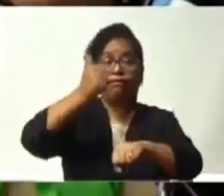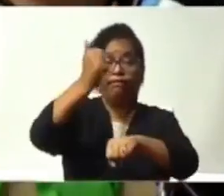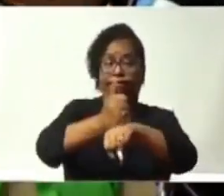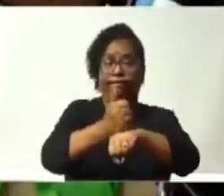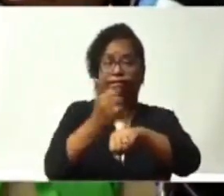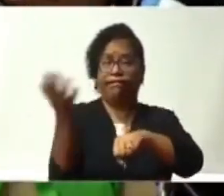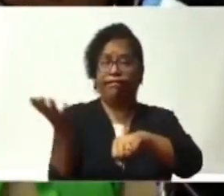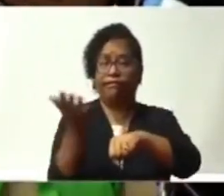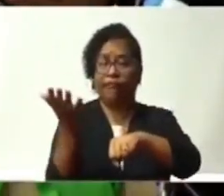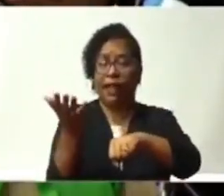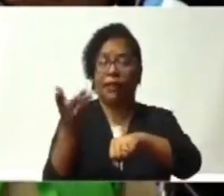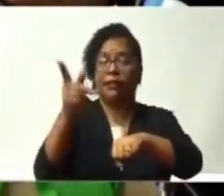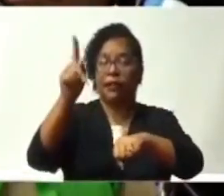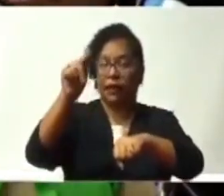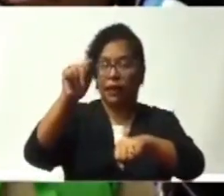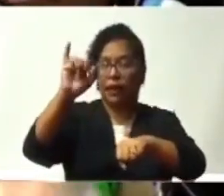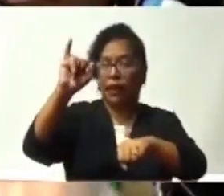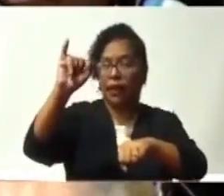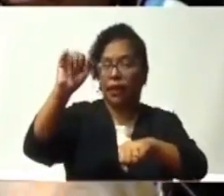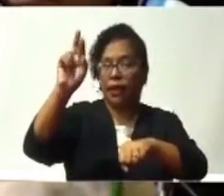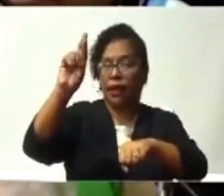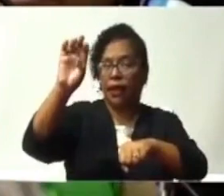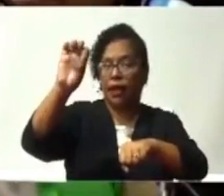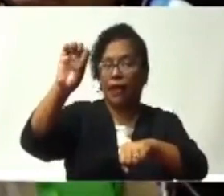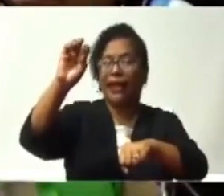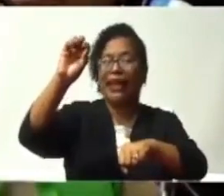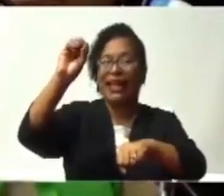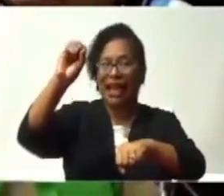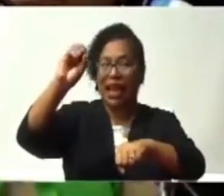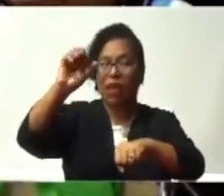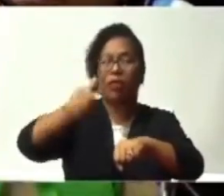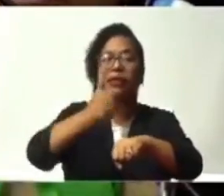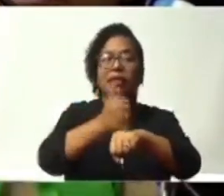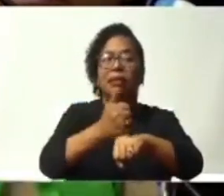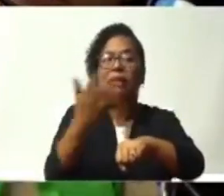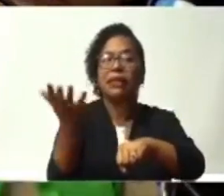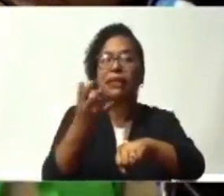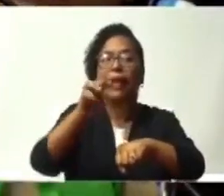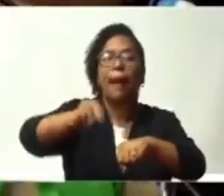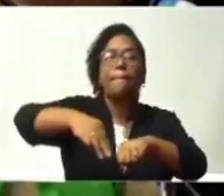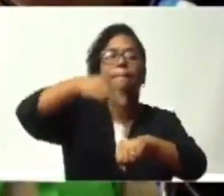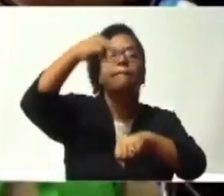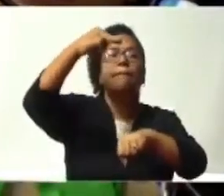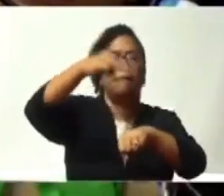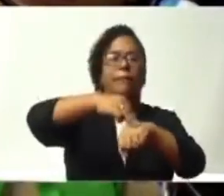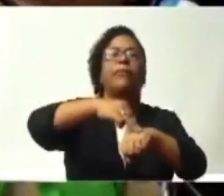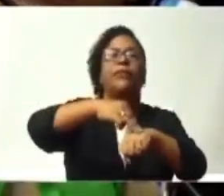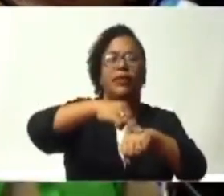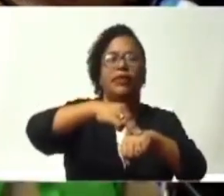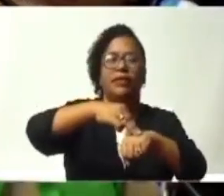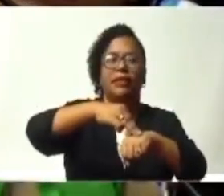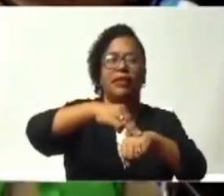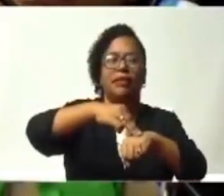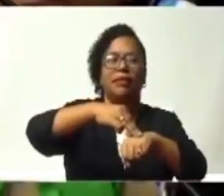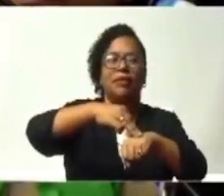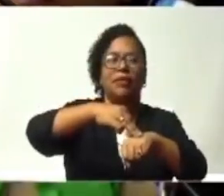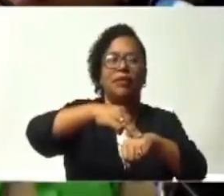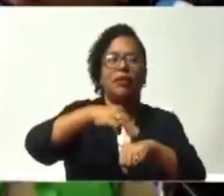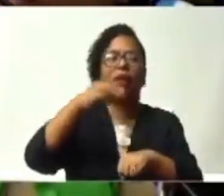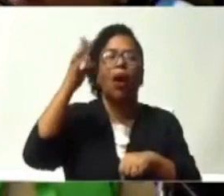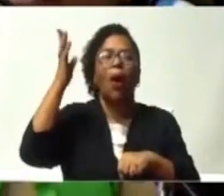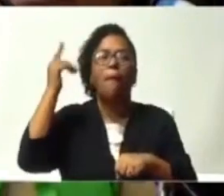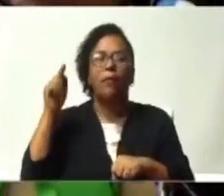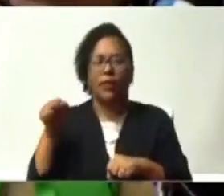entendido de que el director municipal, que hace una gran gestión en favor de su tierra, no tiene la facultad